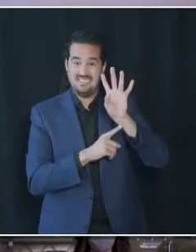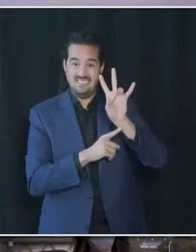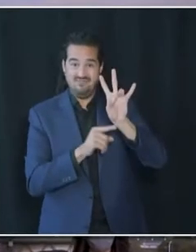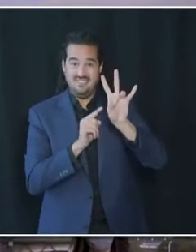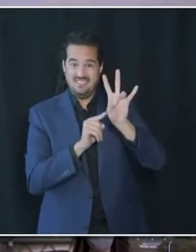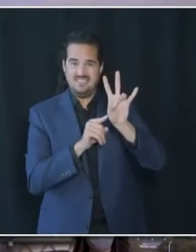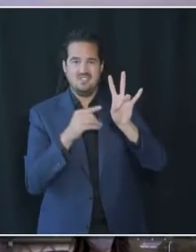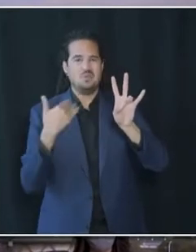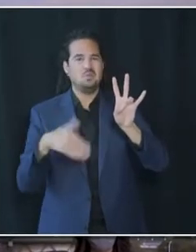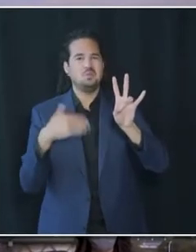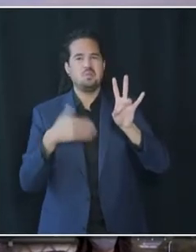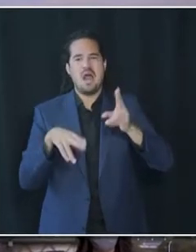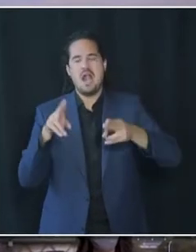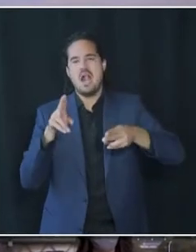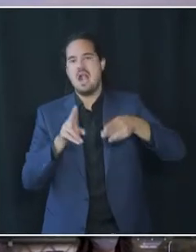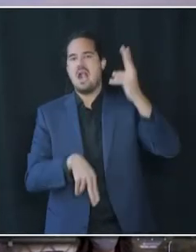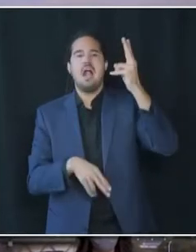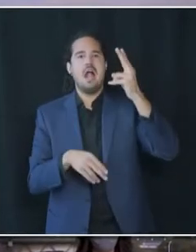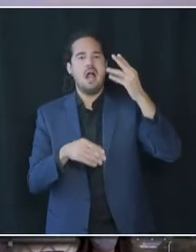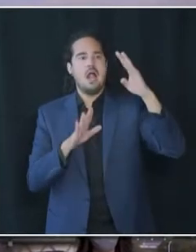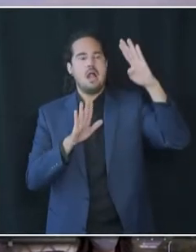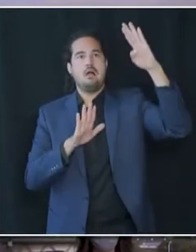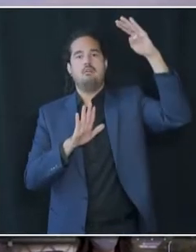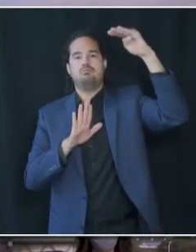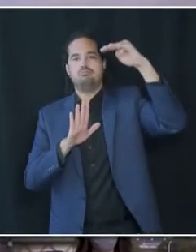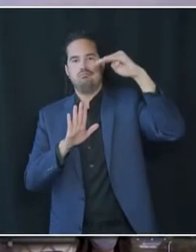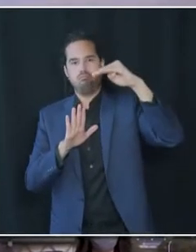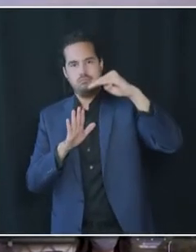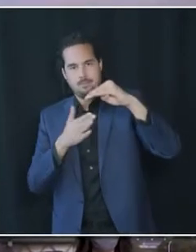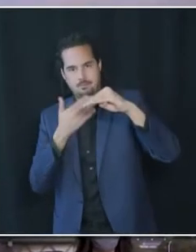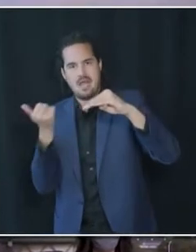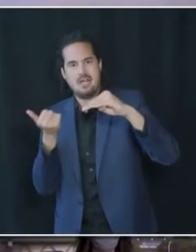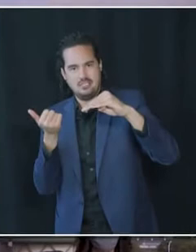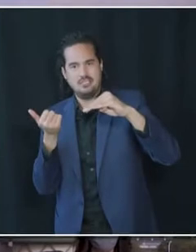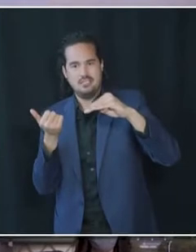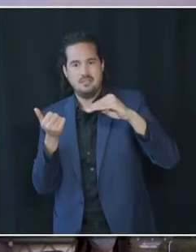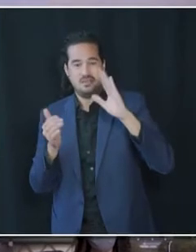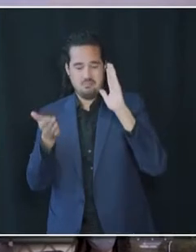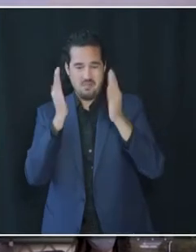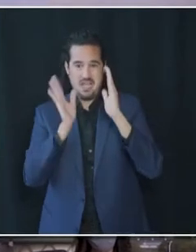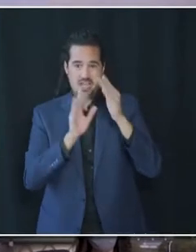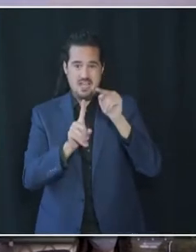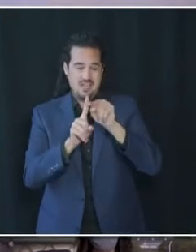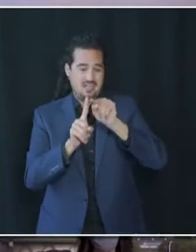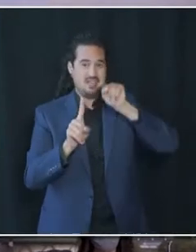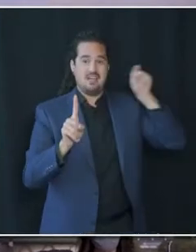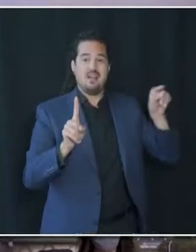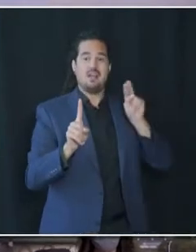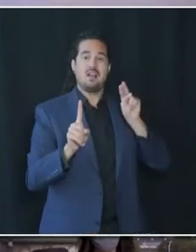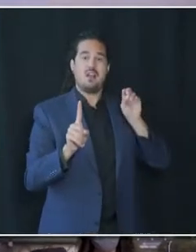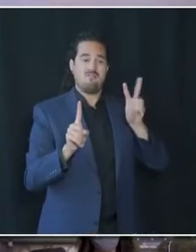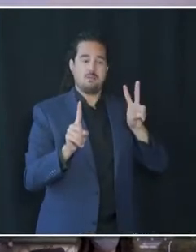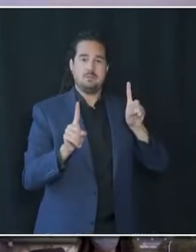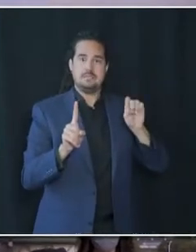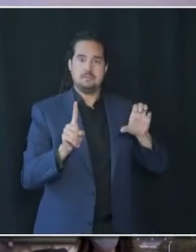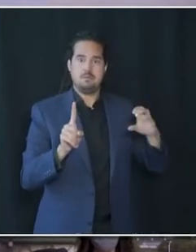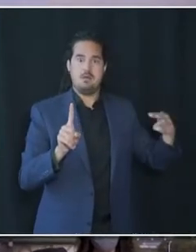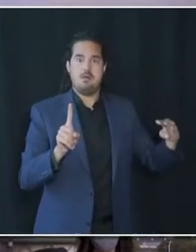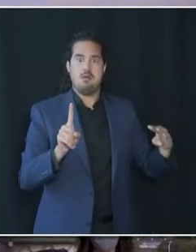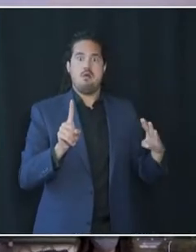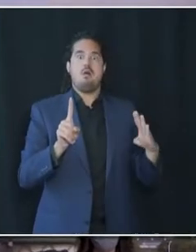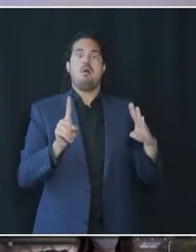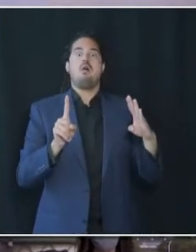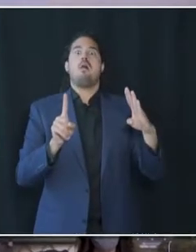a pesar de que en enero fue una cifra histórica yo me suscribo al punto de vista de la presidencia de pajín